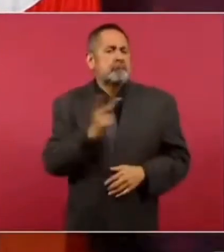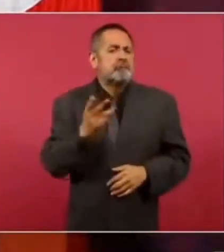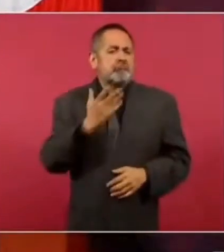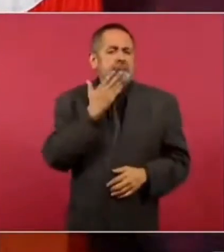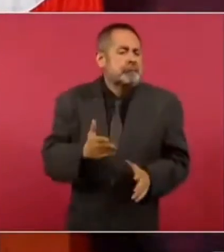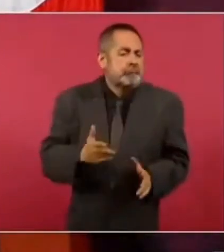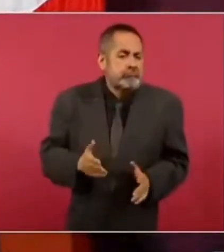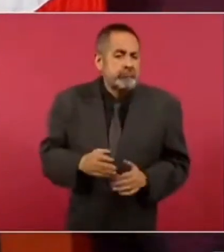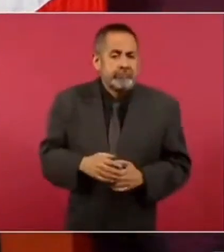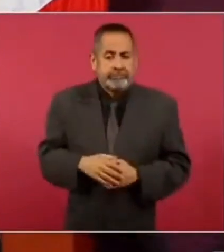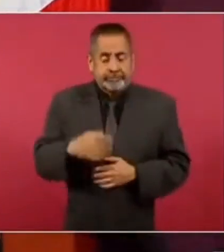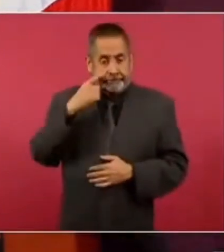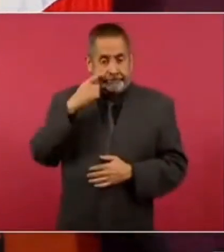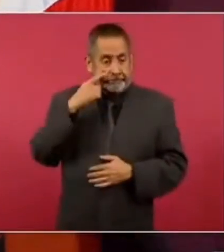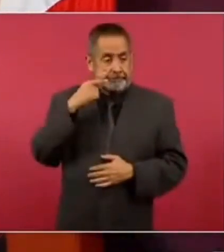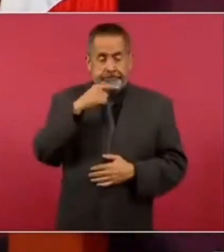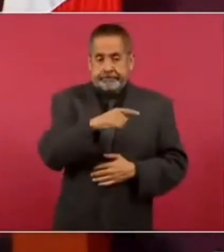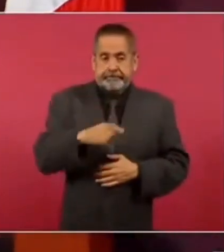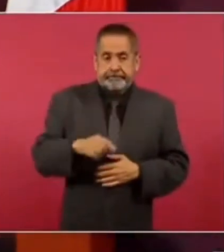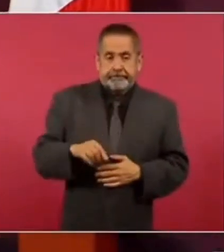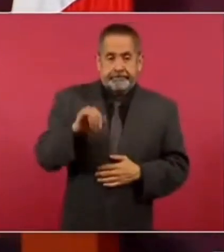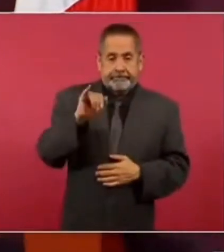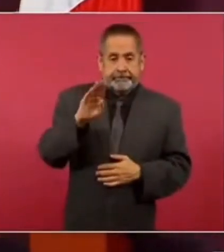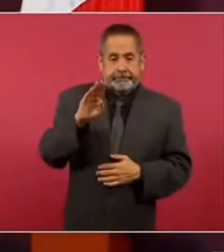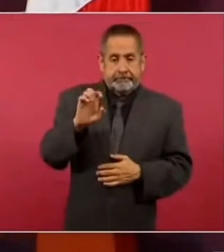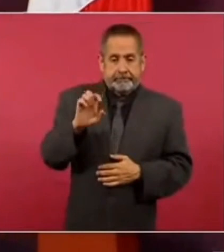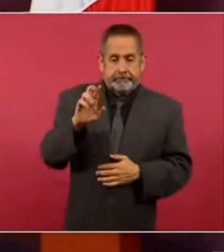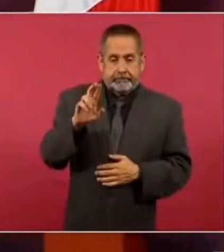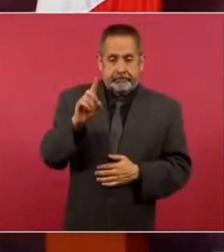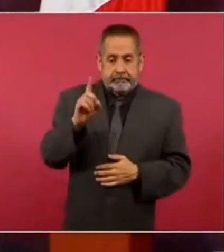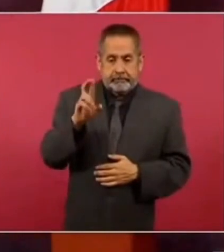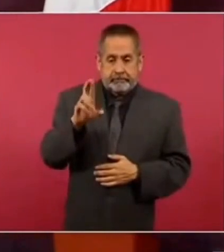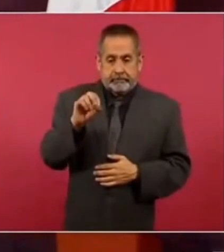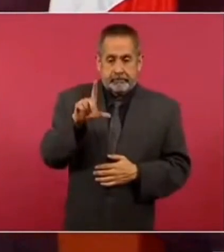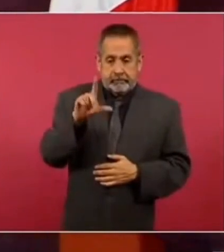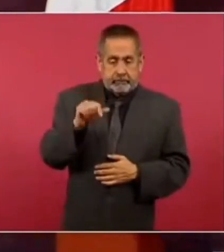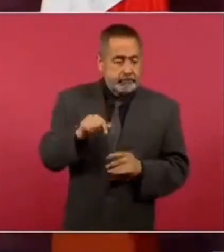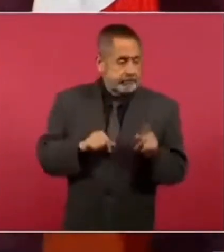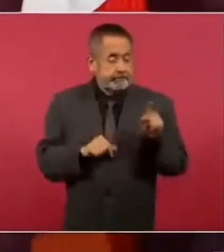inicia su actividad